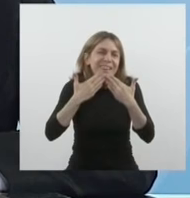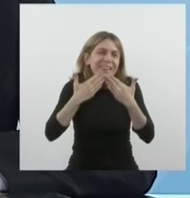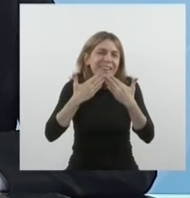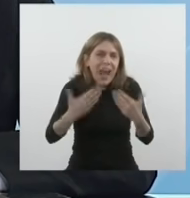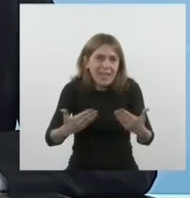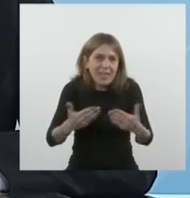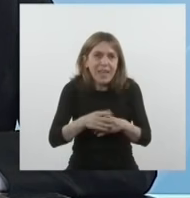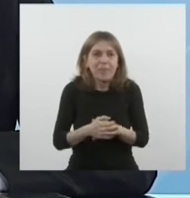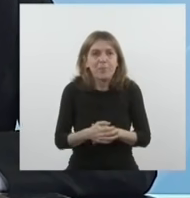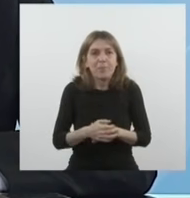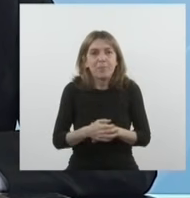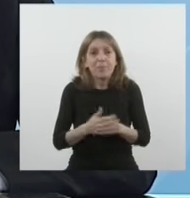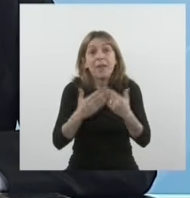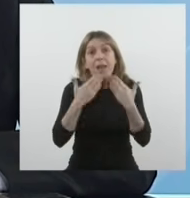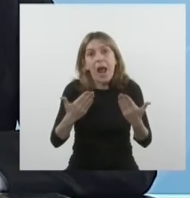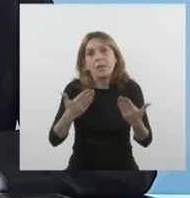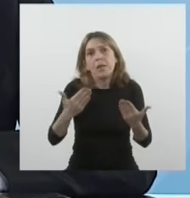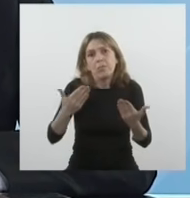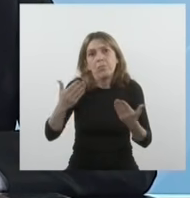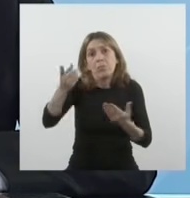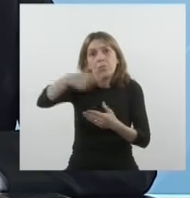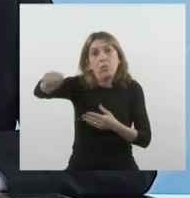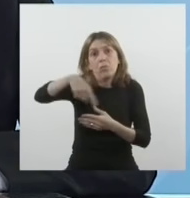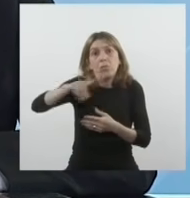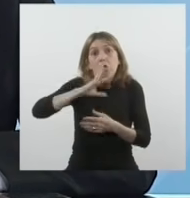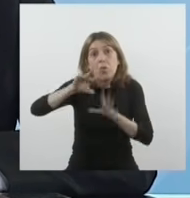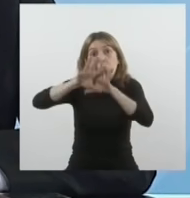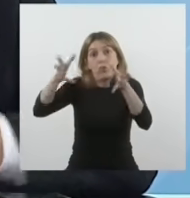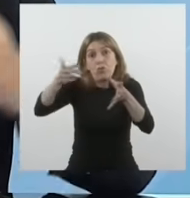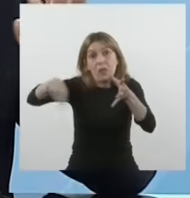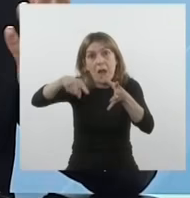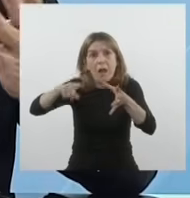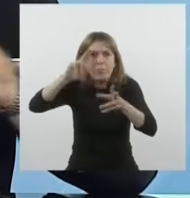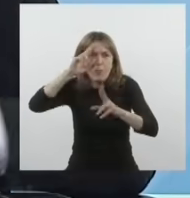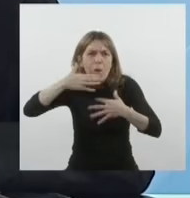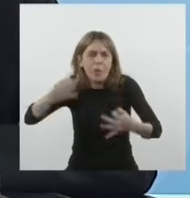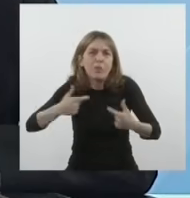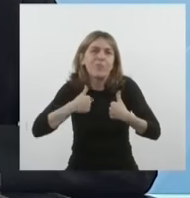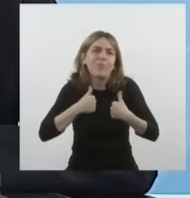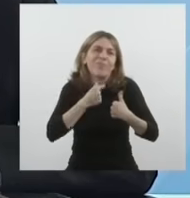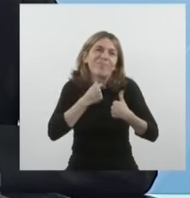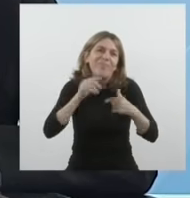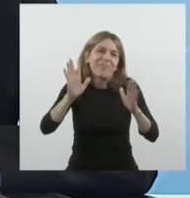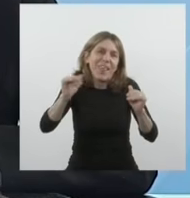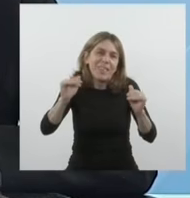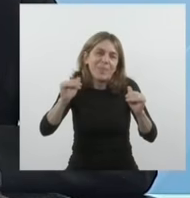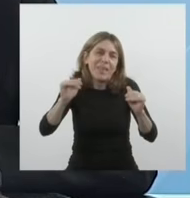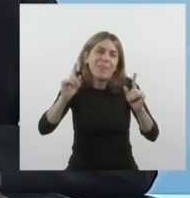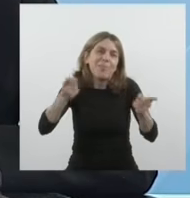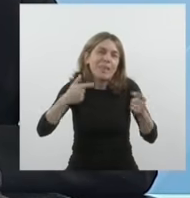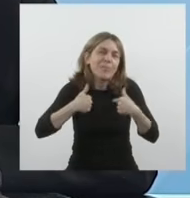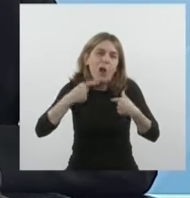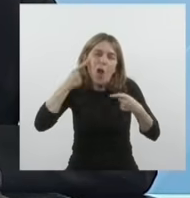por el compromiso que ustedes han demostrado quiero despedirlo con el deseo de siempre